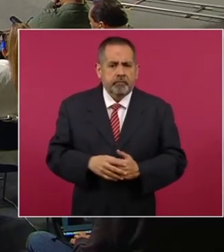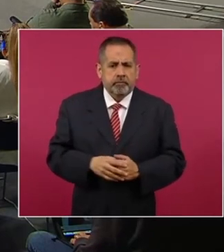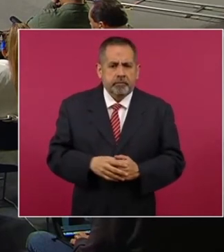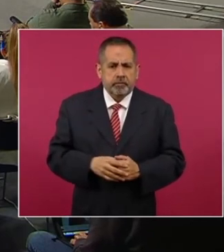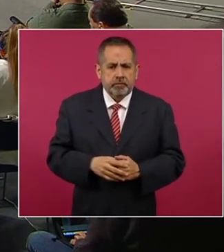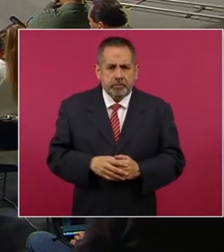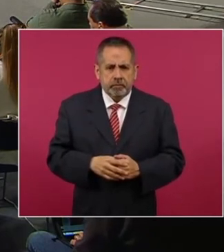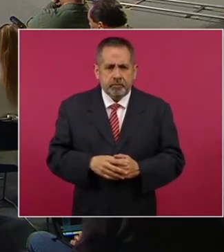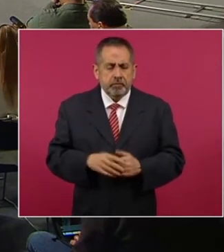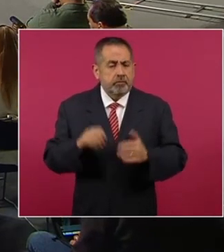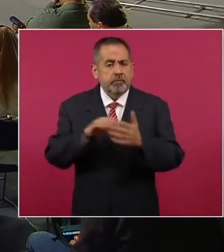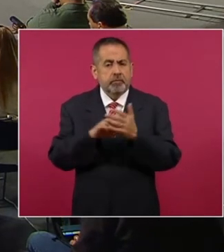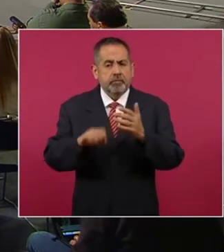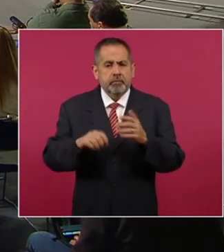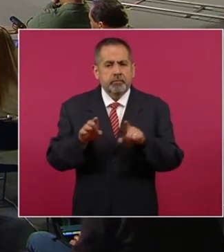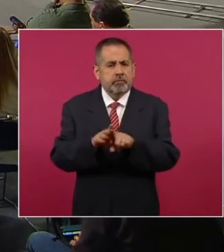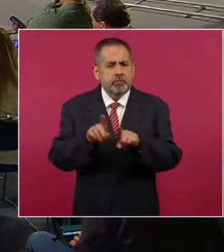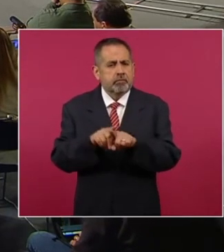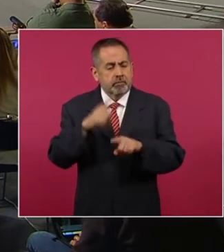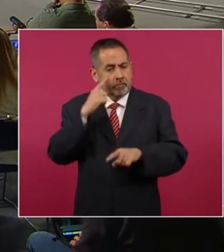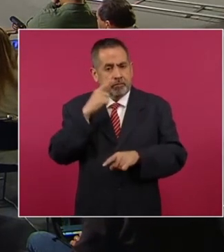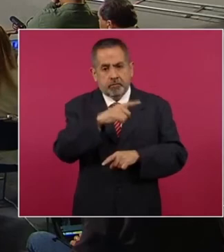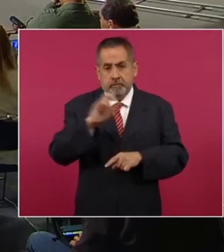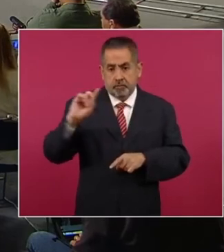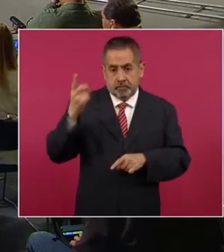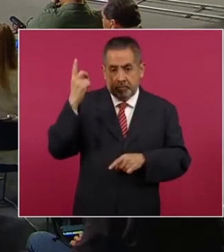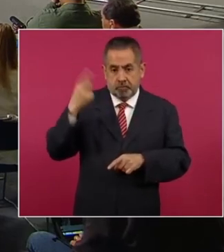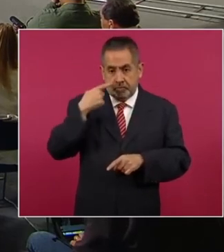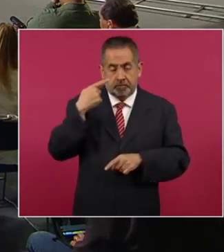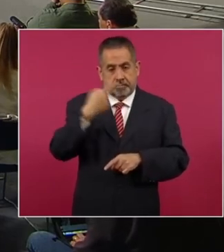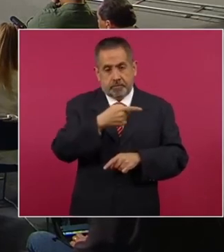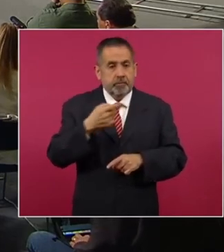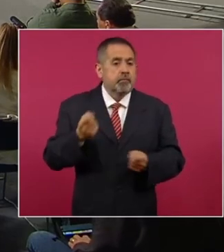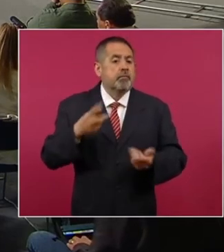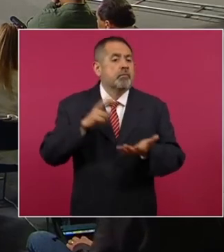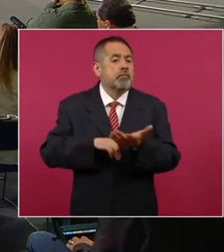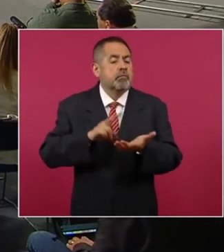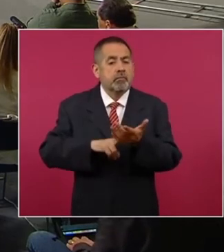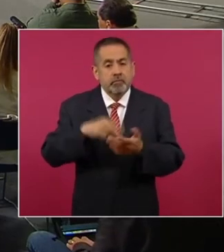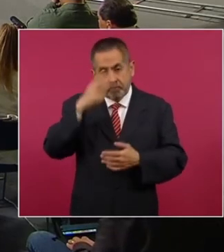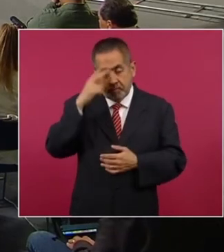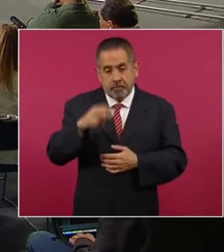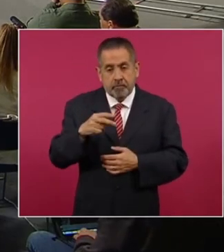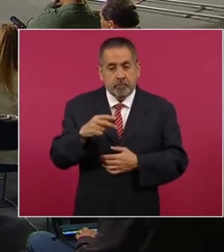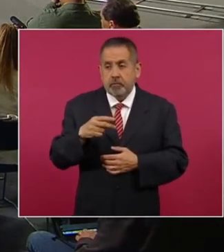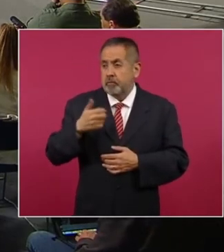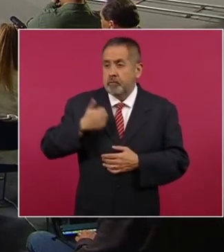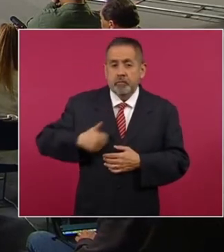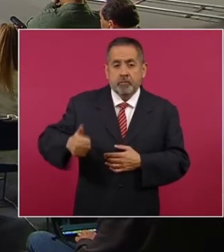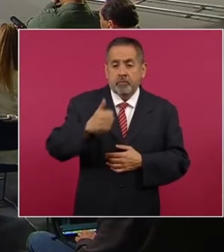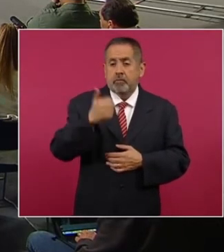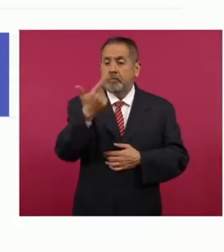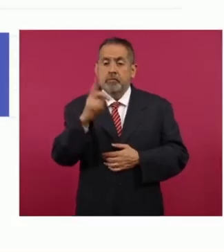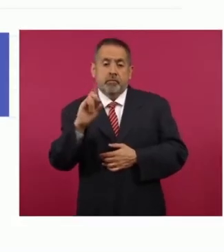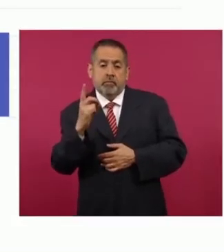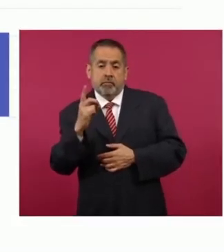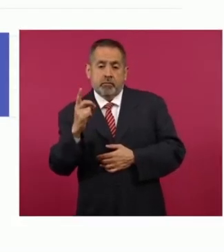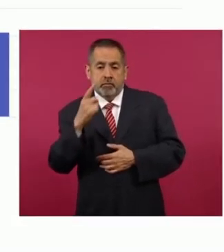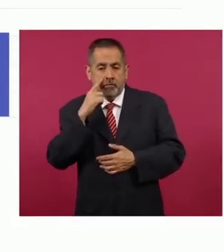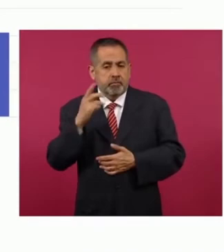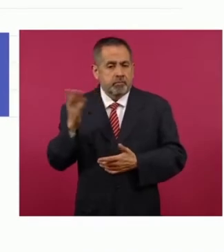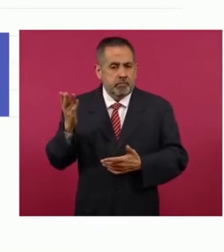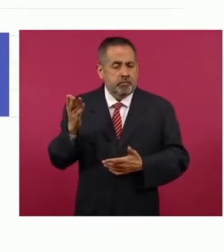Por ejemplo, vemos, esto está en dólares, en México cuesta siete dólares con 61 centavos y en